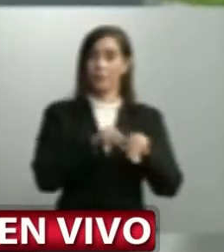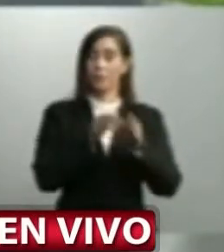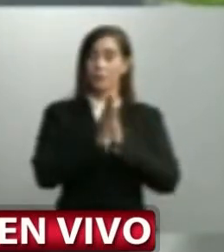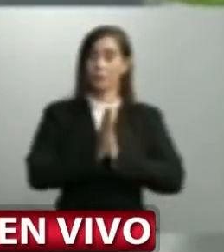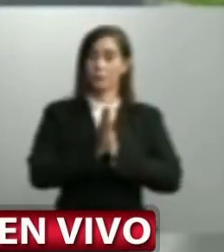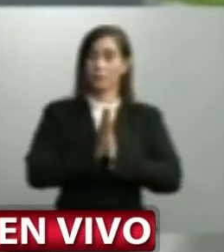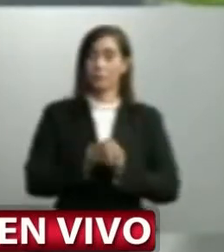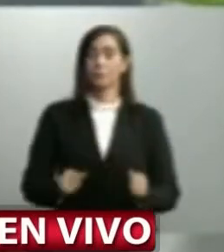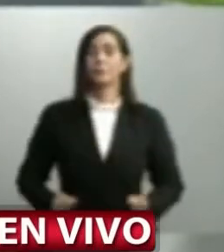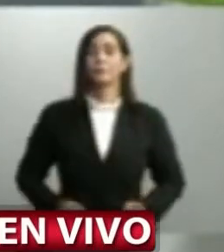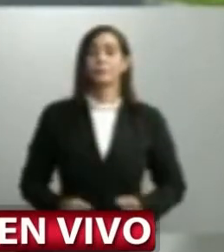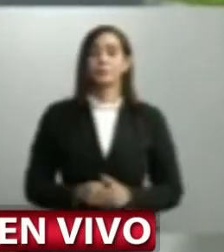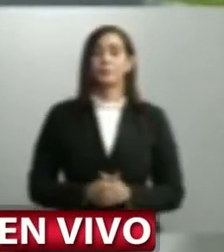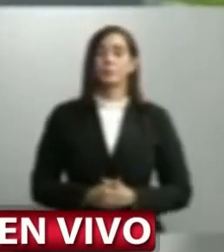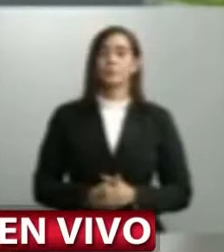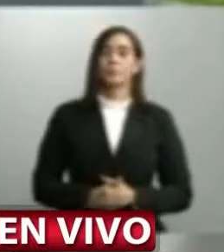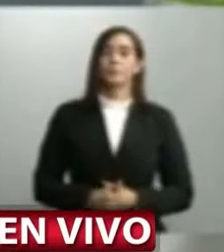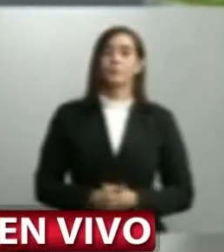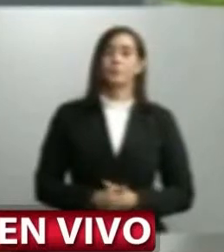solicitud.